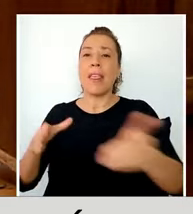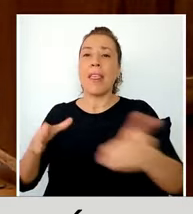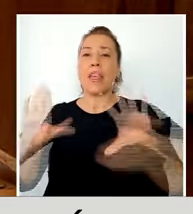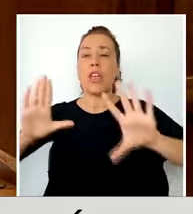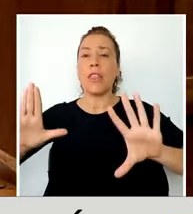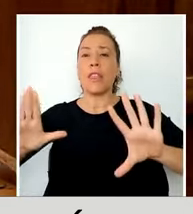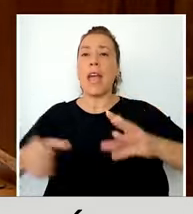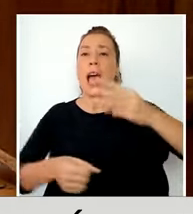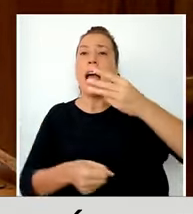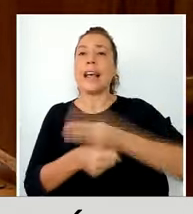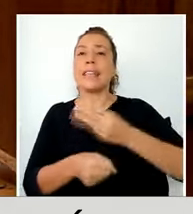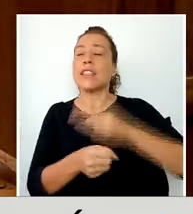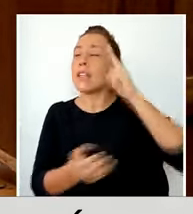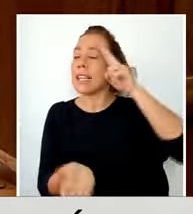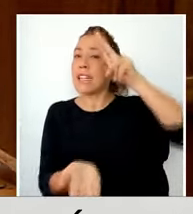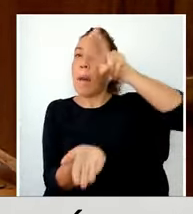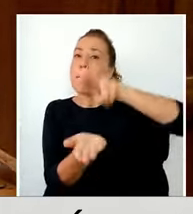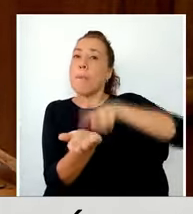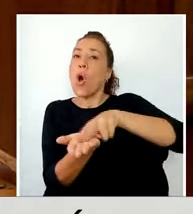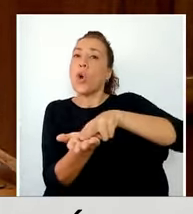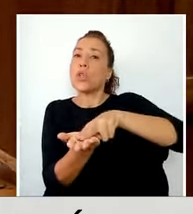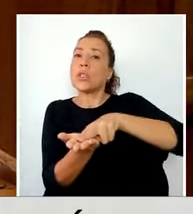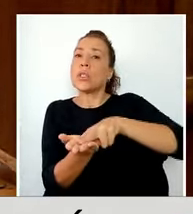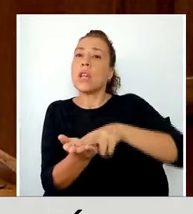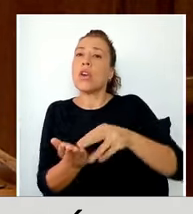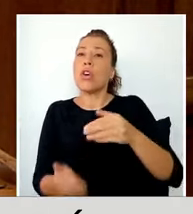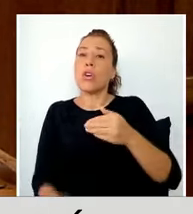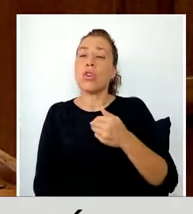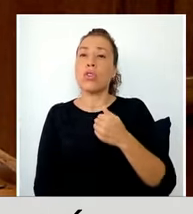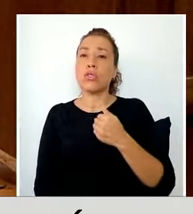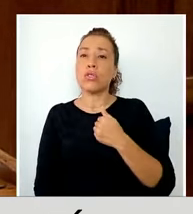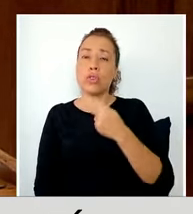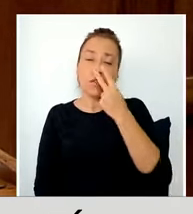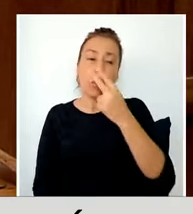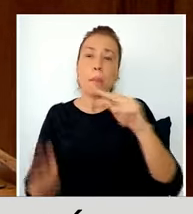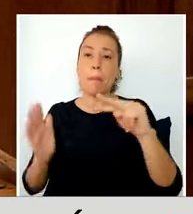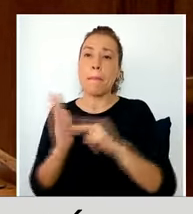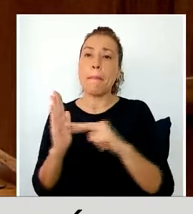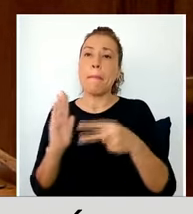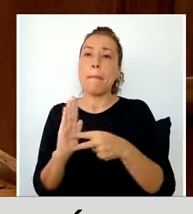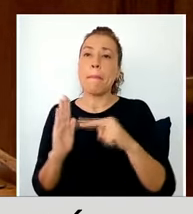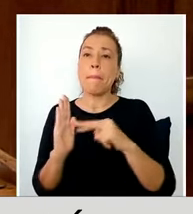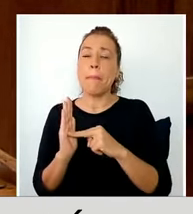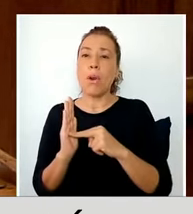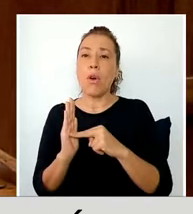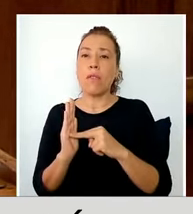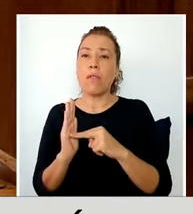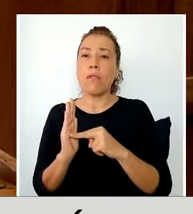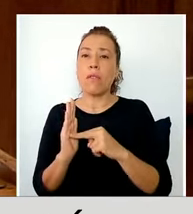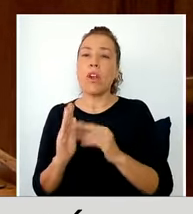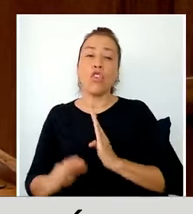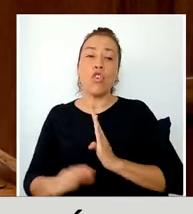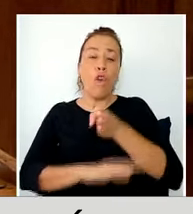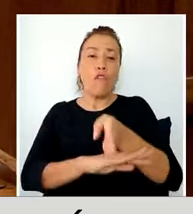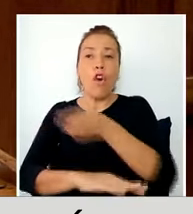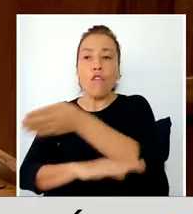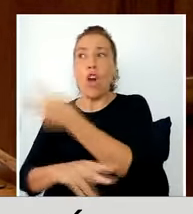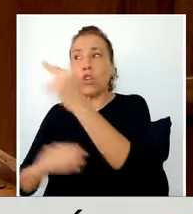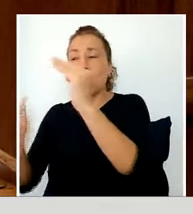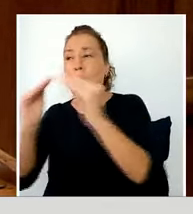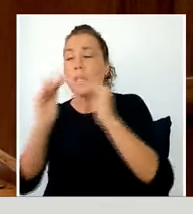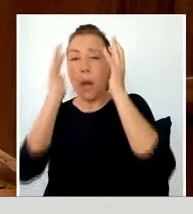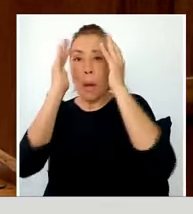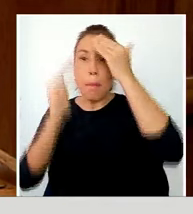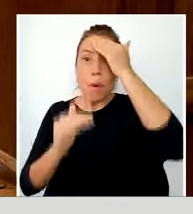postrados y me he encontrado con un problema y lo y hago visitas domiciliarias y me preocupo de sus